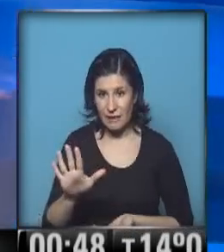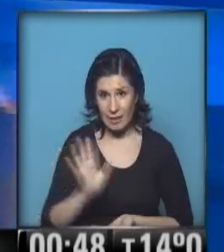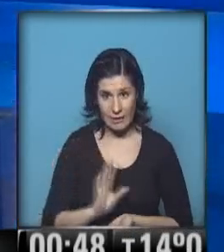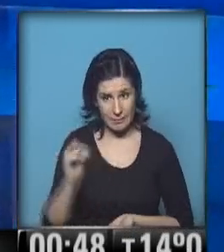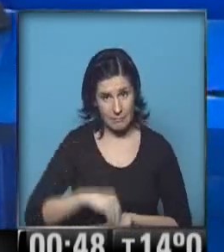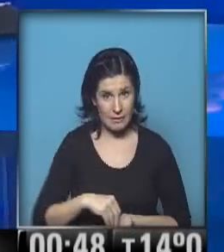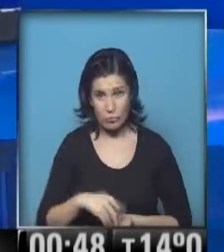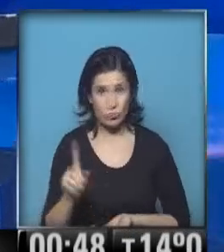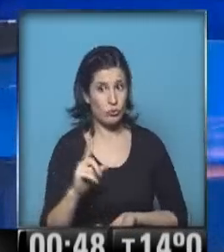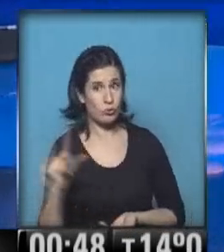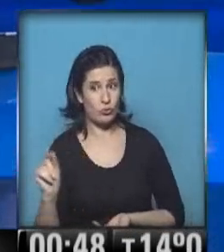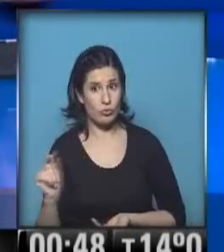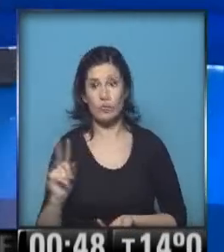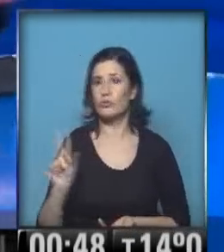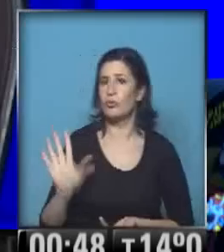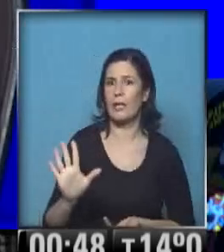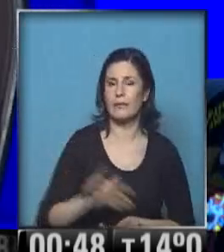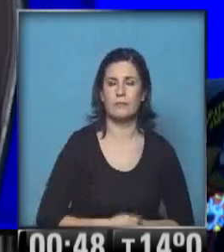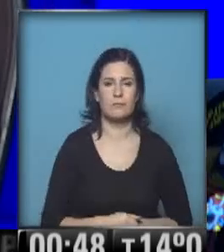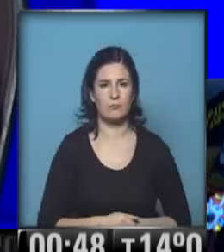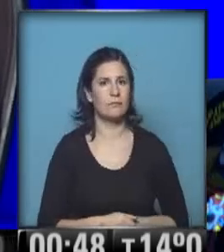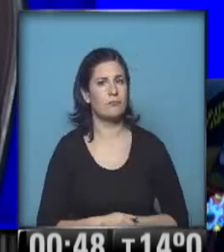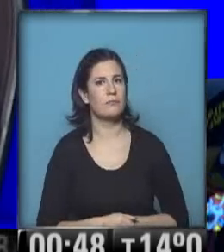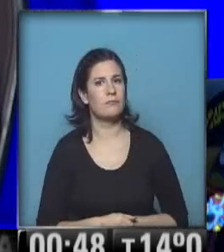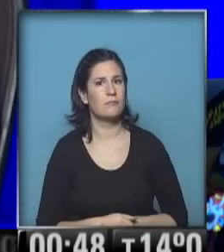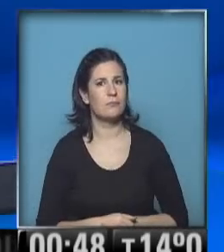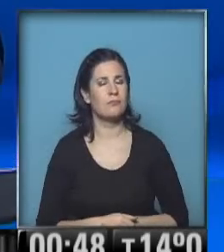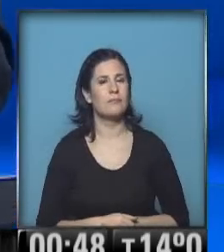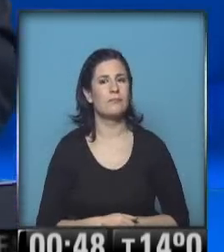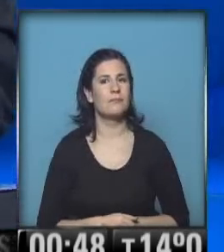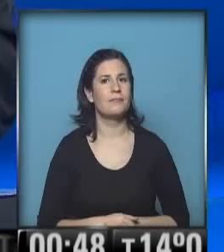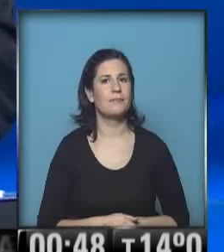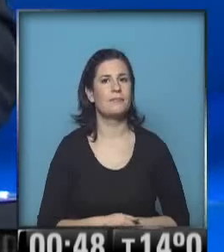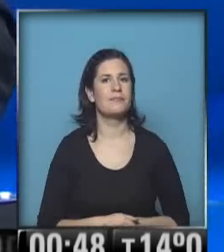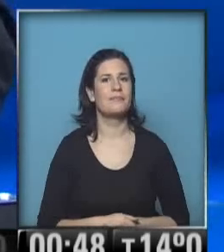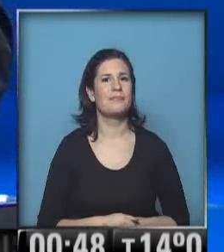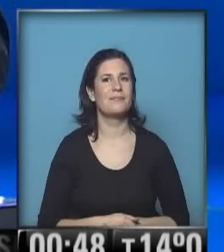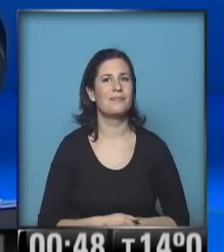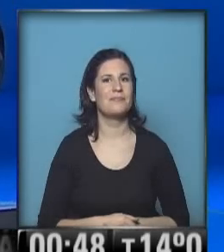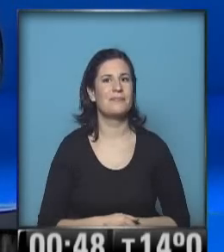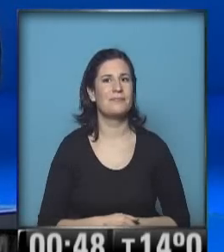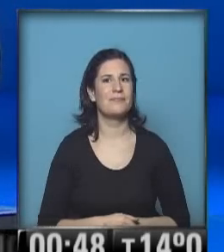No, no te vayas. No, me quedo un ratito más. Bueno, te quedas más. Sí. Bueno, gracias.